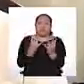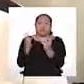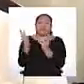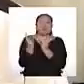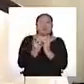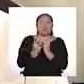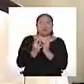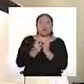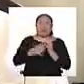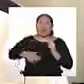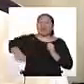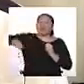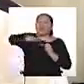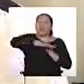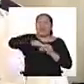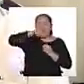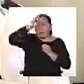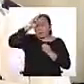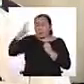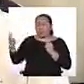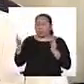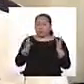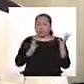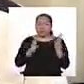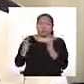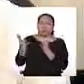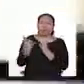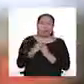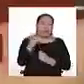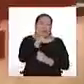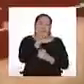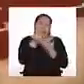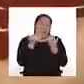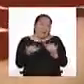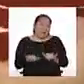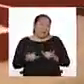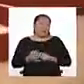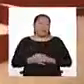todas las gentes de todas partes del Perú, como lo es ahora.